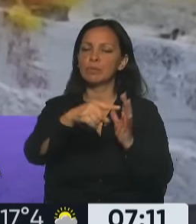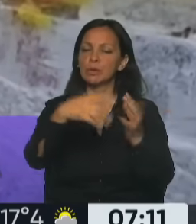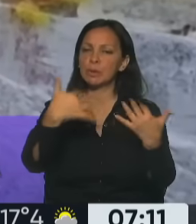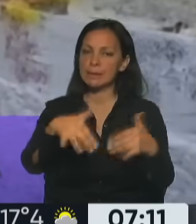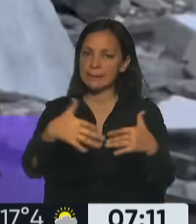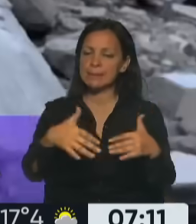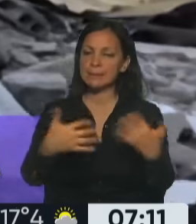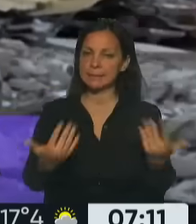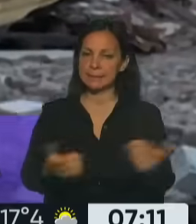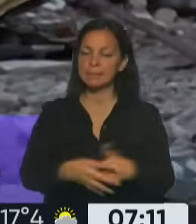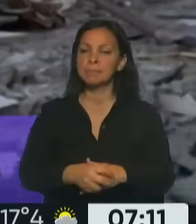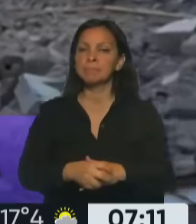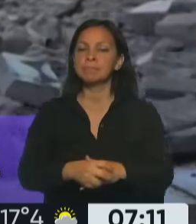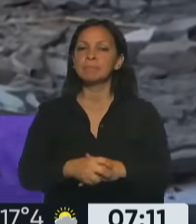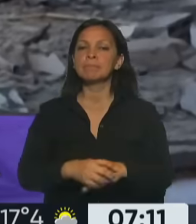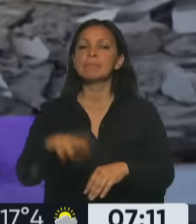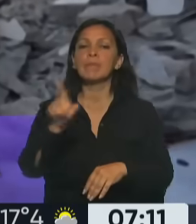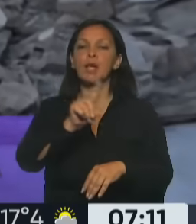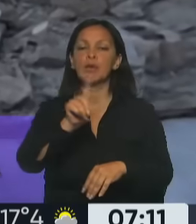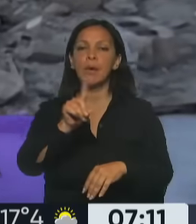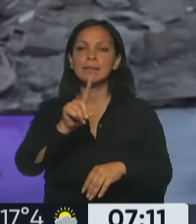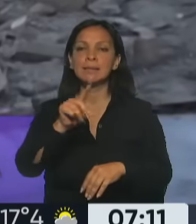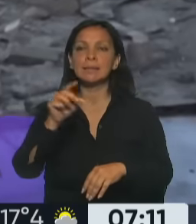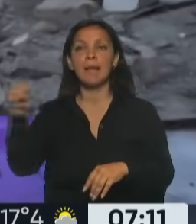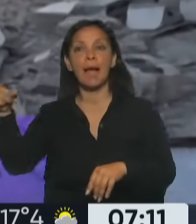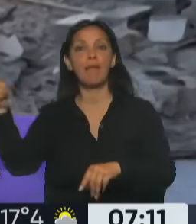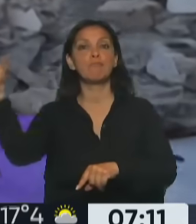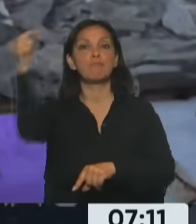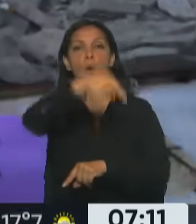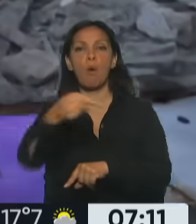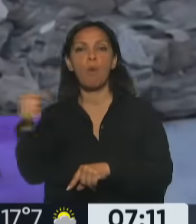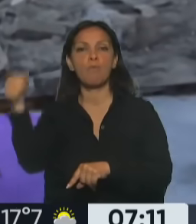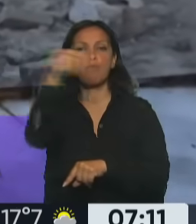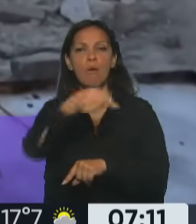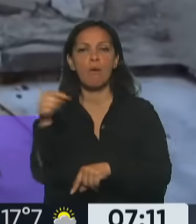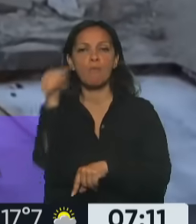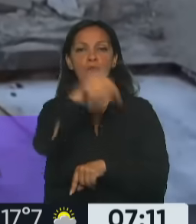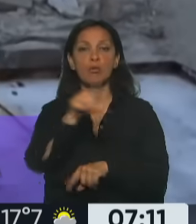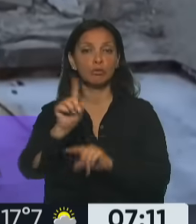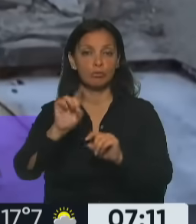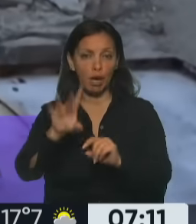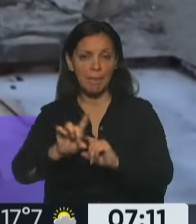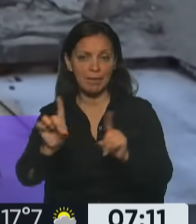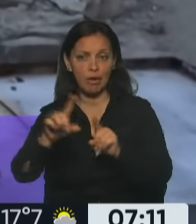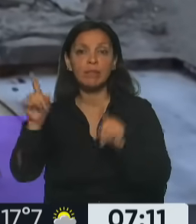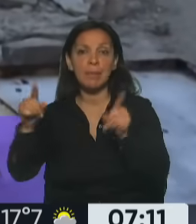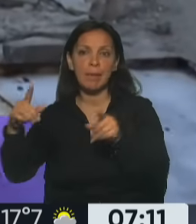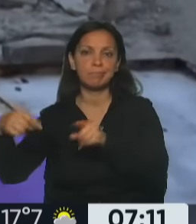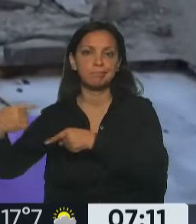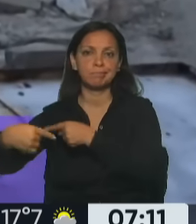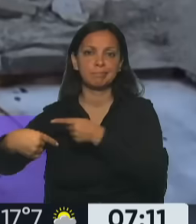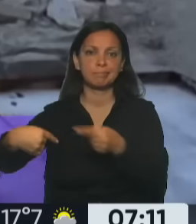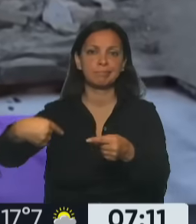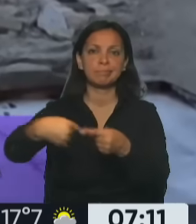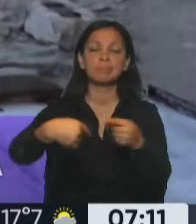álgido. O sea, no solamente los bombardeos, sino también además el ingreso de tropas terrestres y los tanques